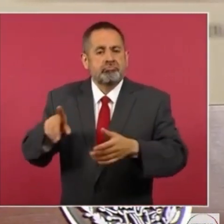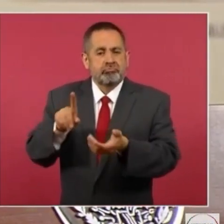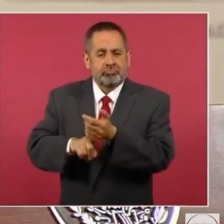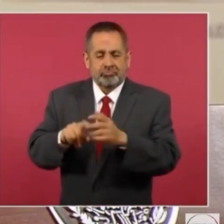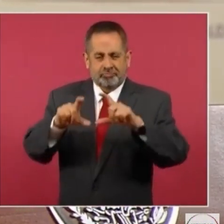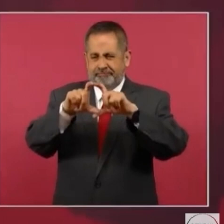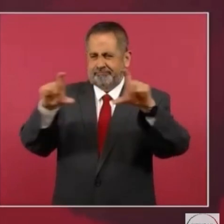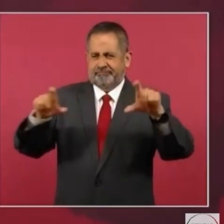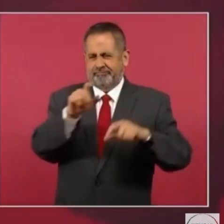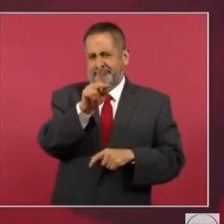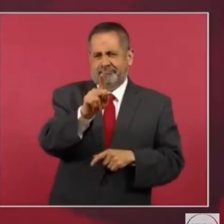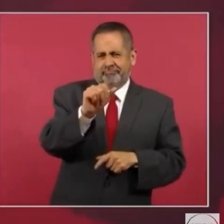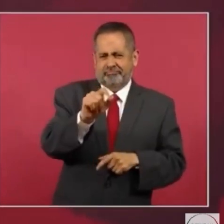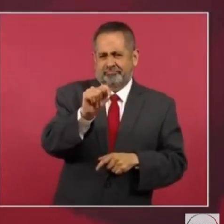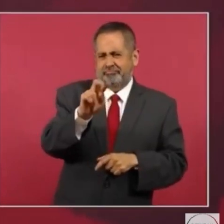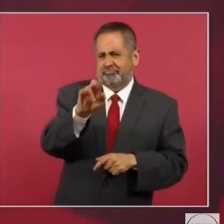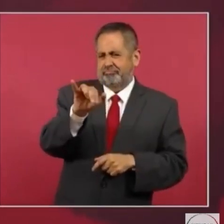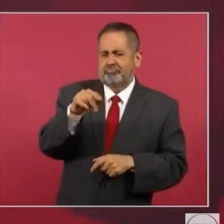Patria.